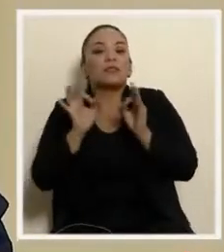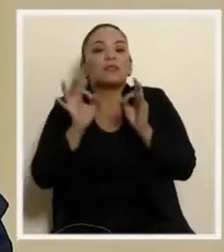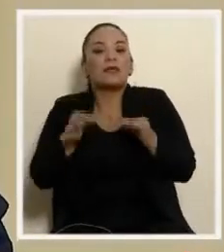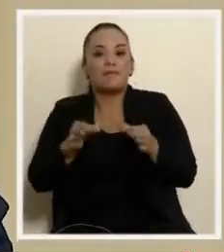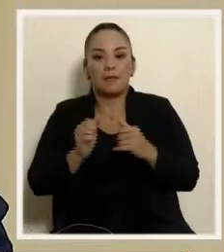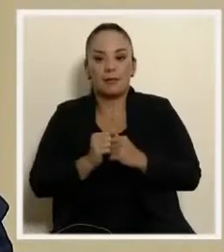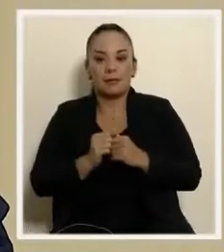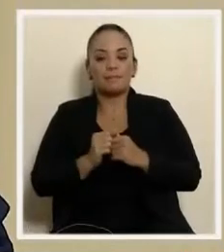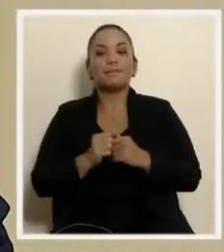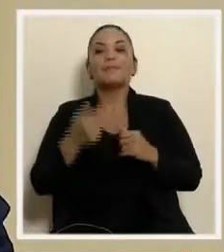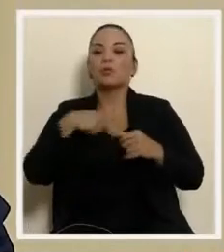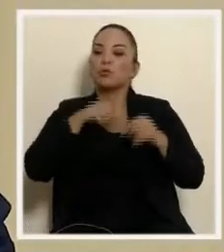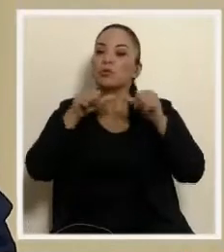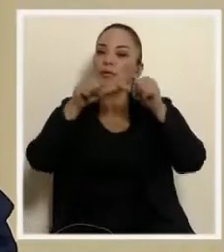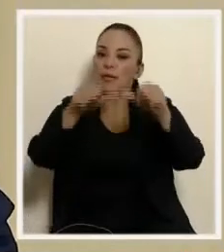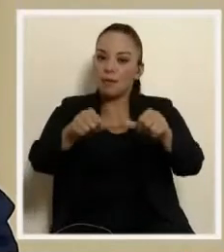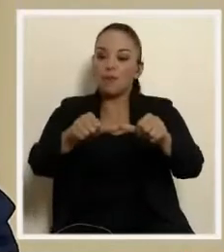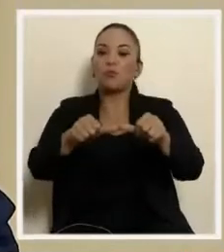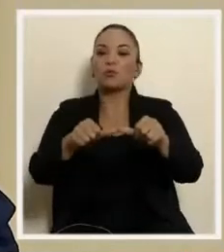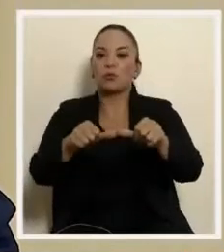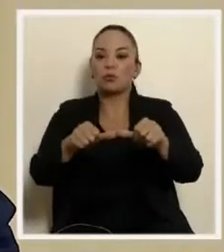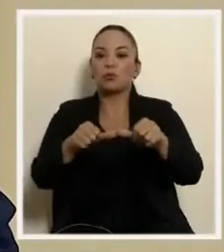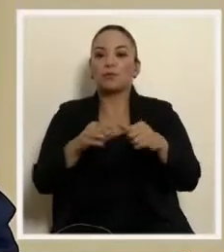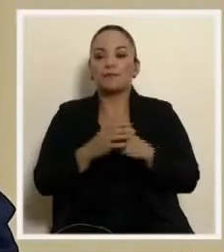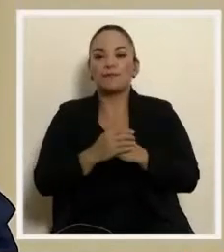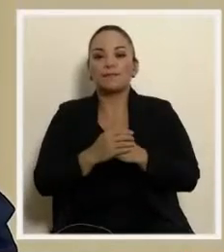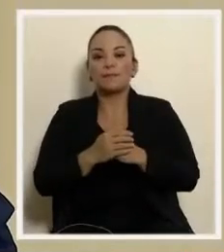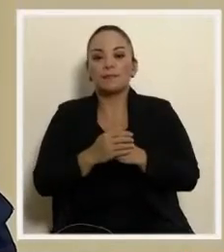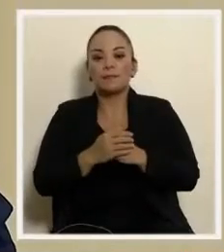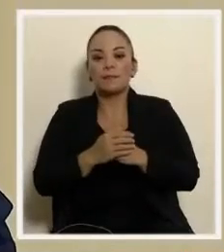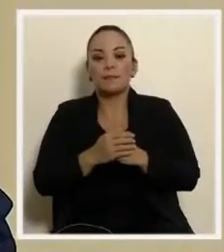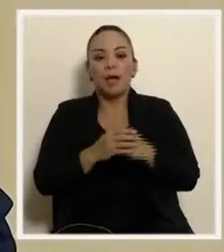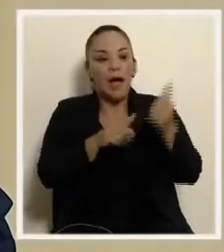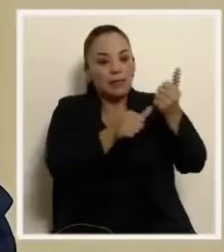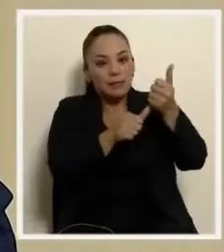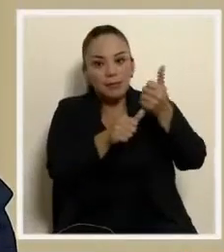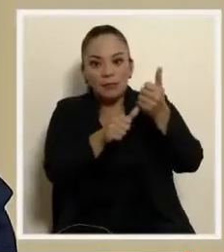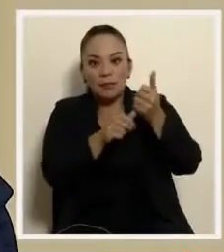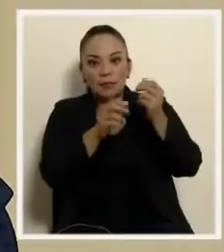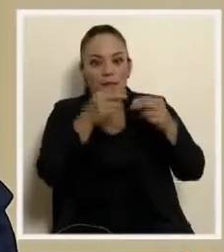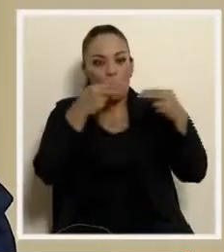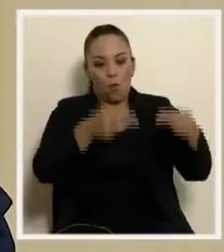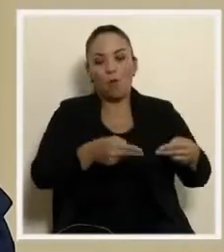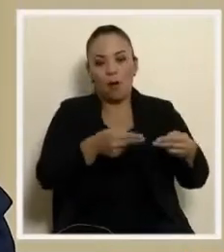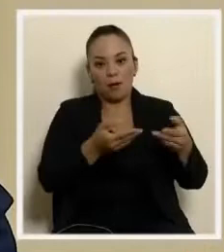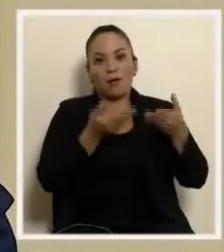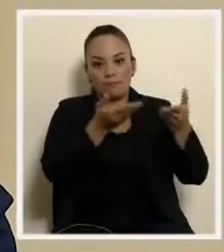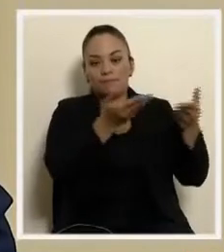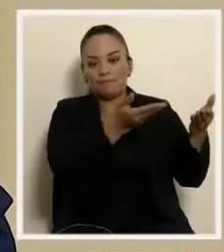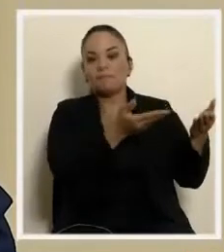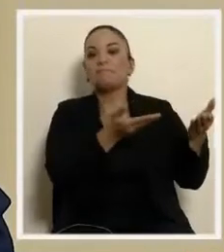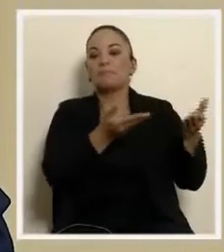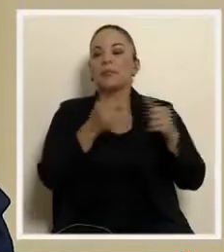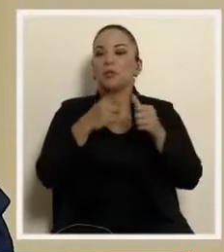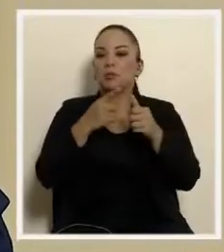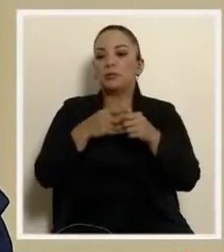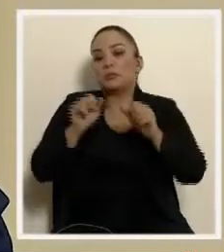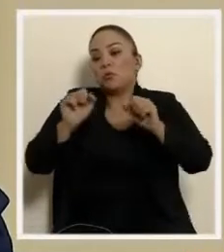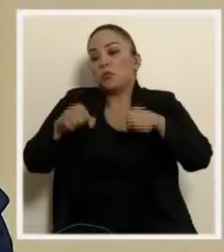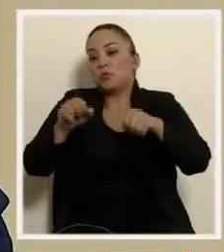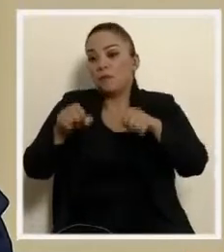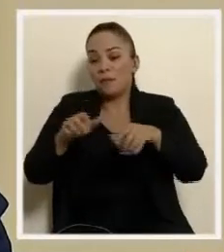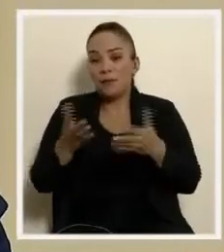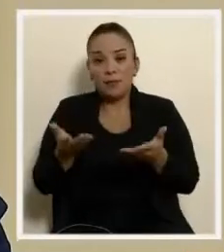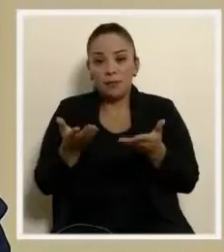¿verdad? Seguimos habilitados con la asistencia humanitaria, posiblemente en el mismo marco de la